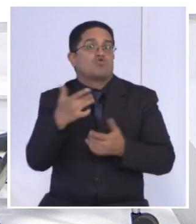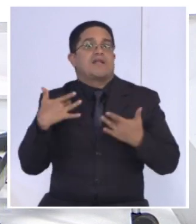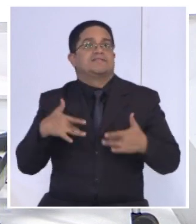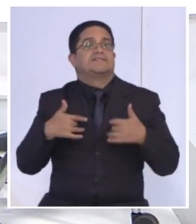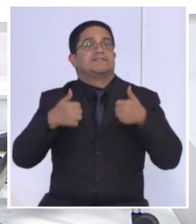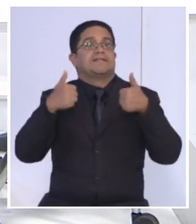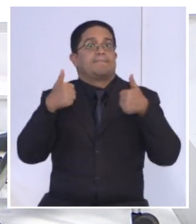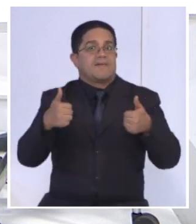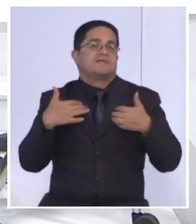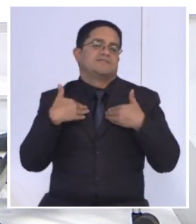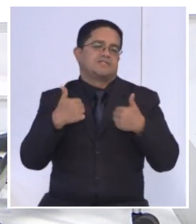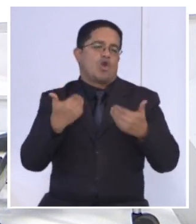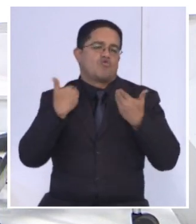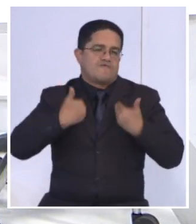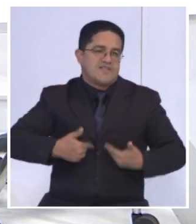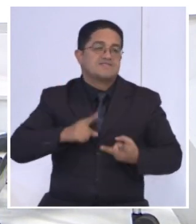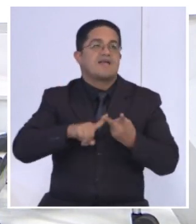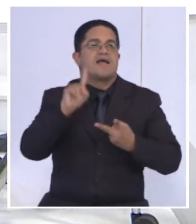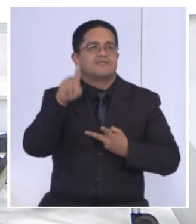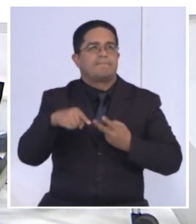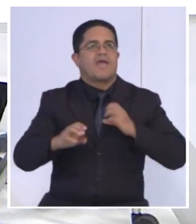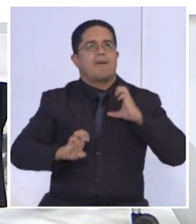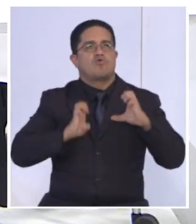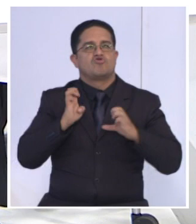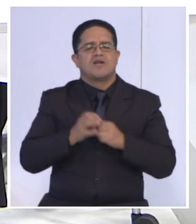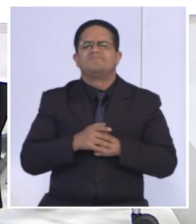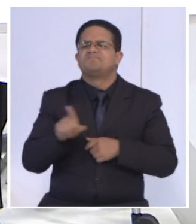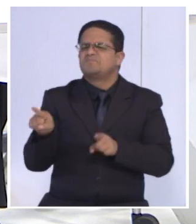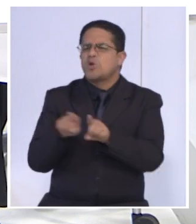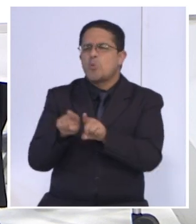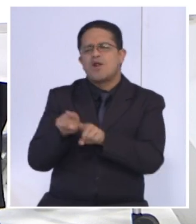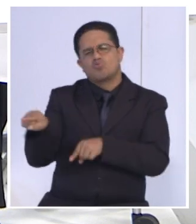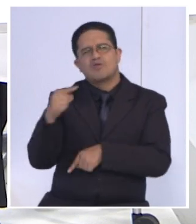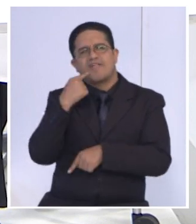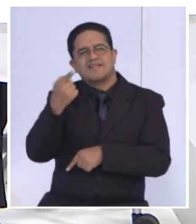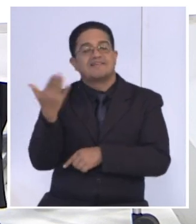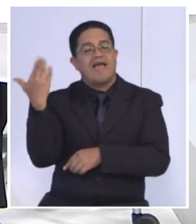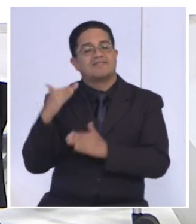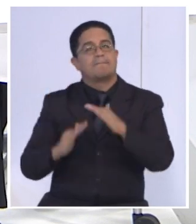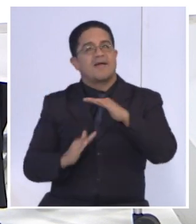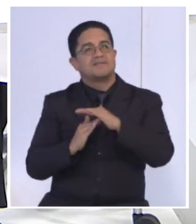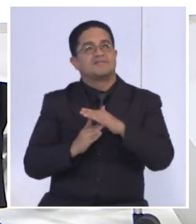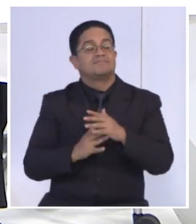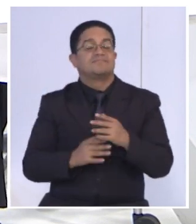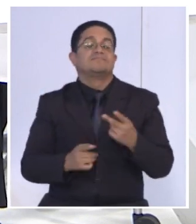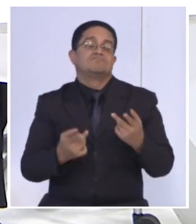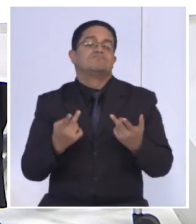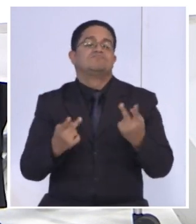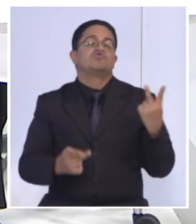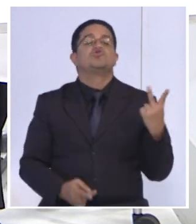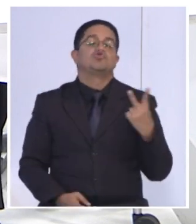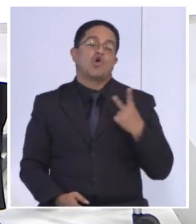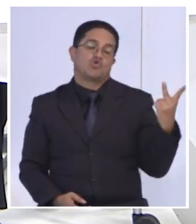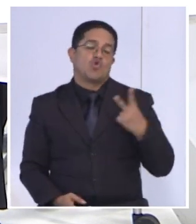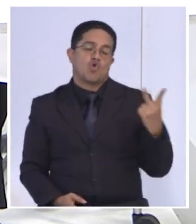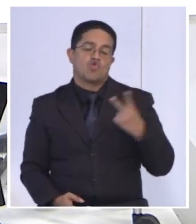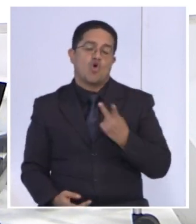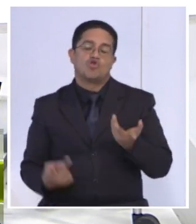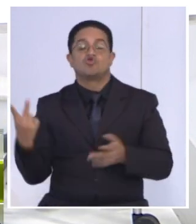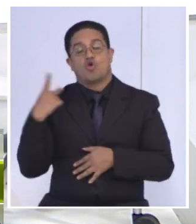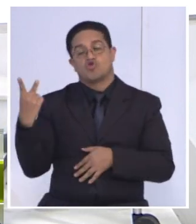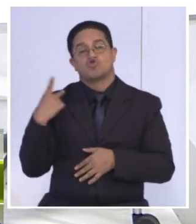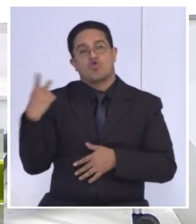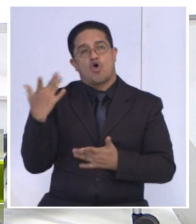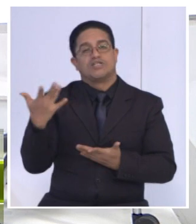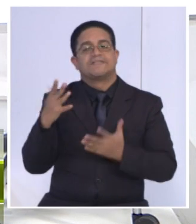física y emocional. Y además, bueno, como lo decía el doctor antes de irnos a la pausa, resulta que ambos somos pacientes de bruxismo. Así es,